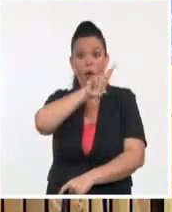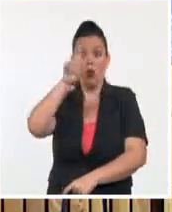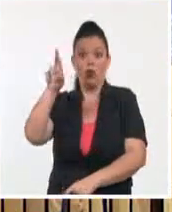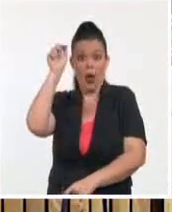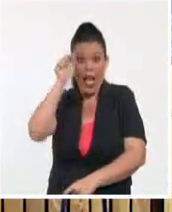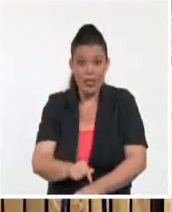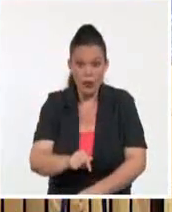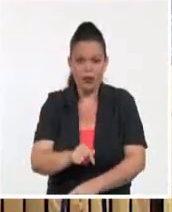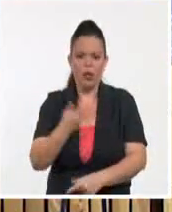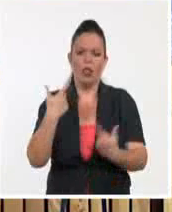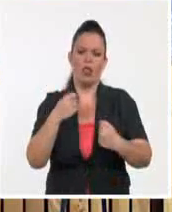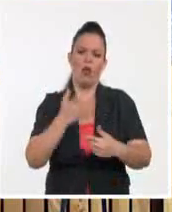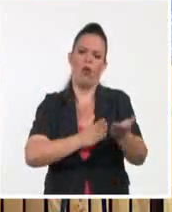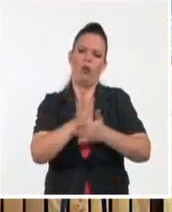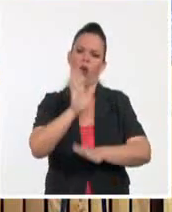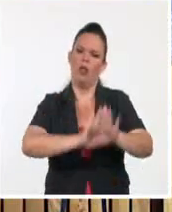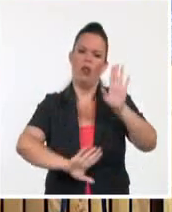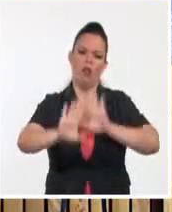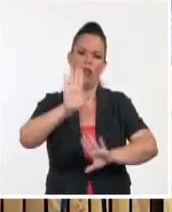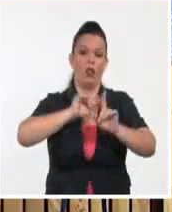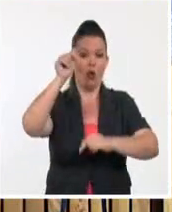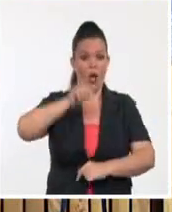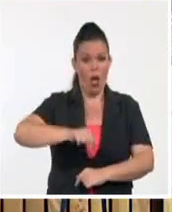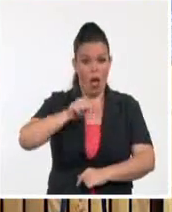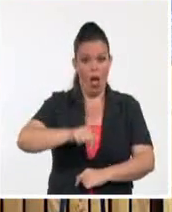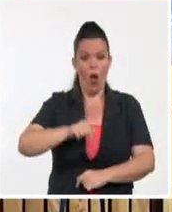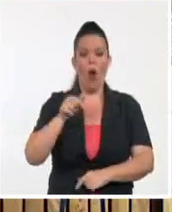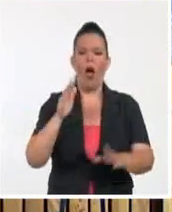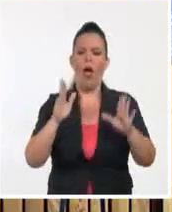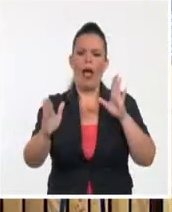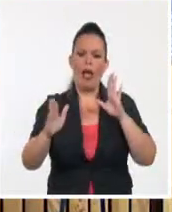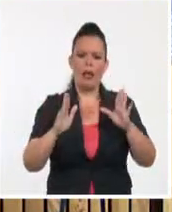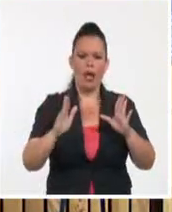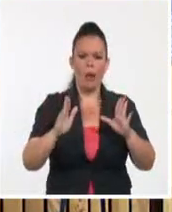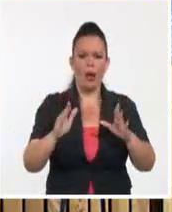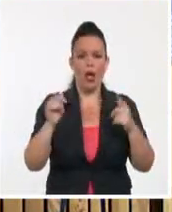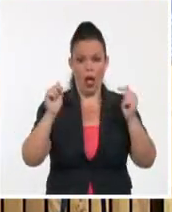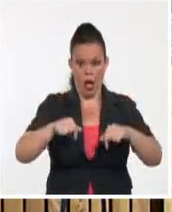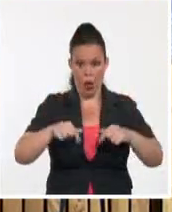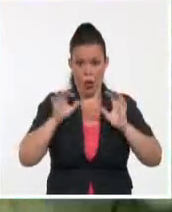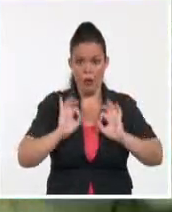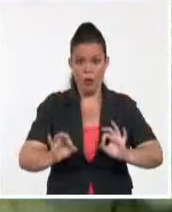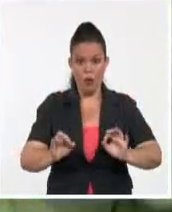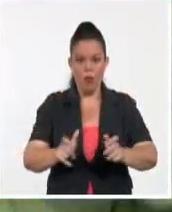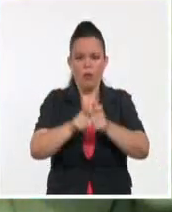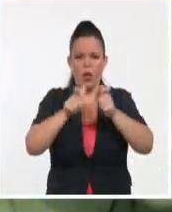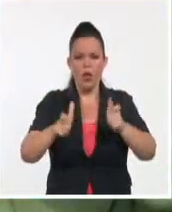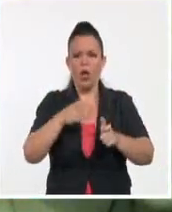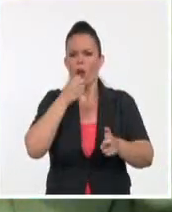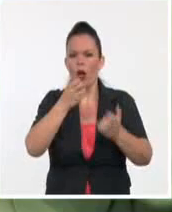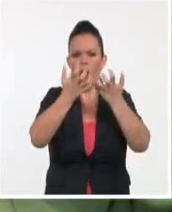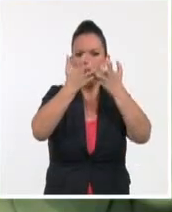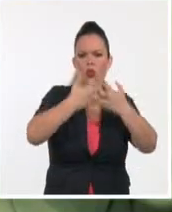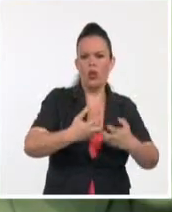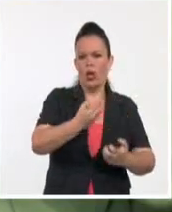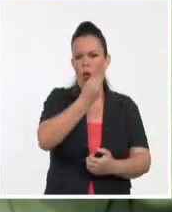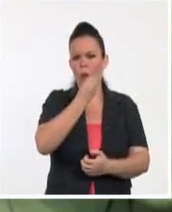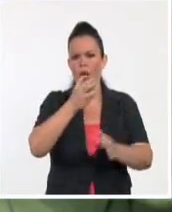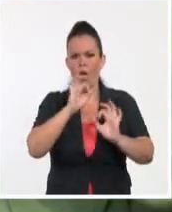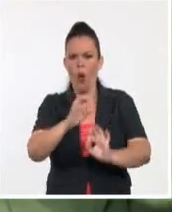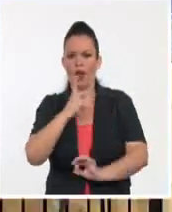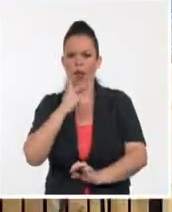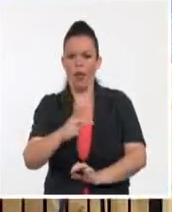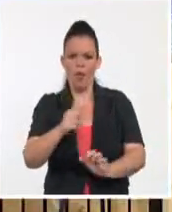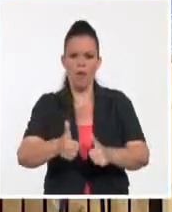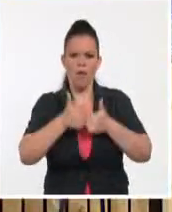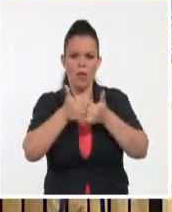defenderla. Ahora estamos en un momento que es necesario que todo el que pueda producir o dar un servicio a la población lo dé, para